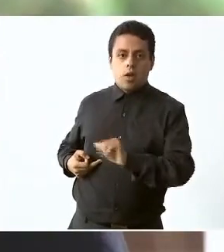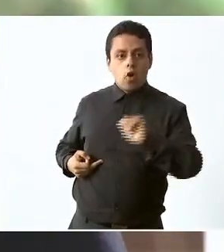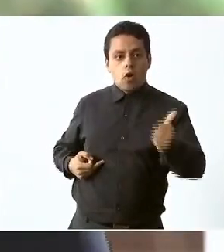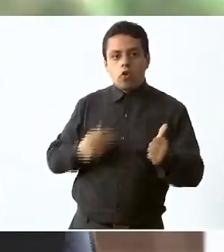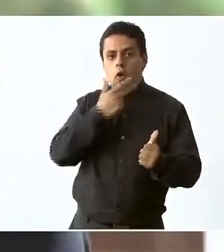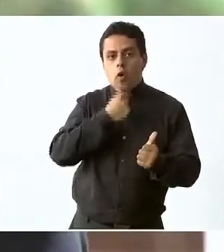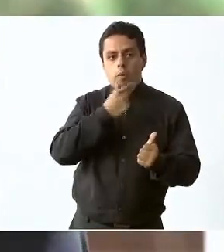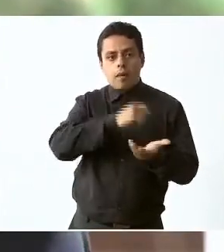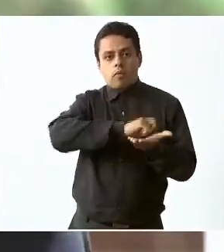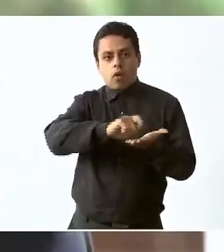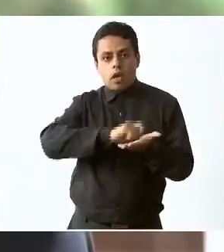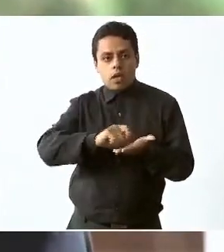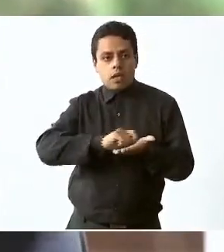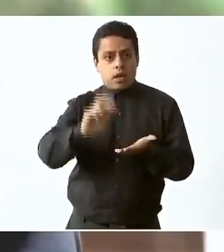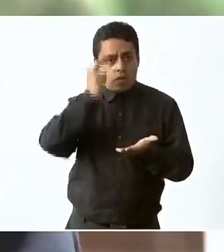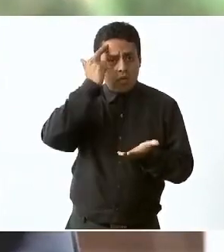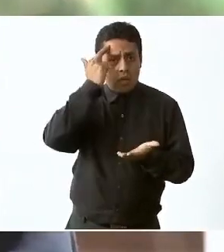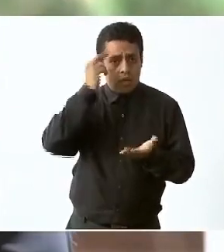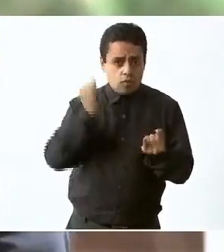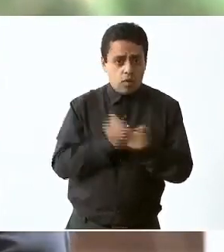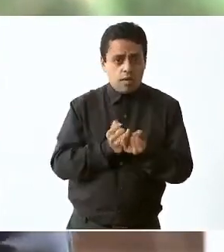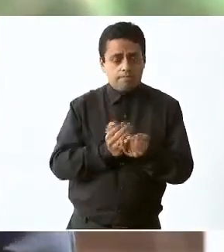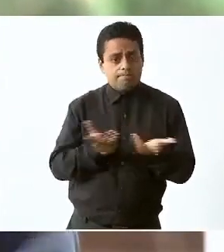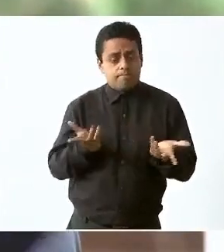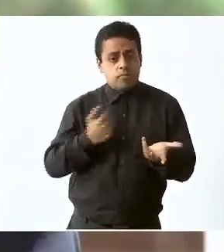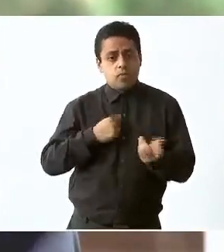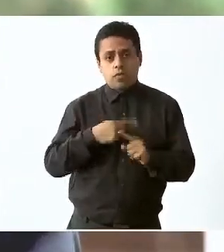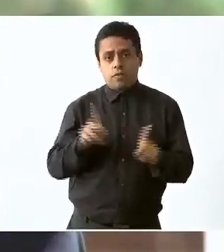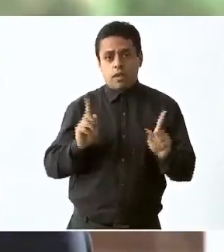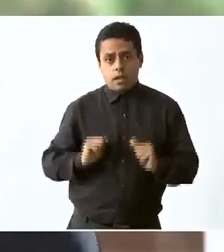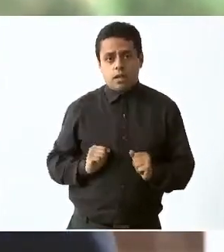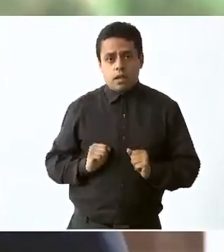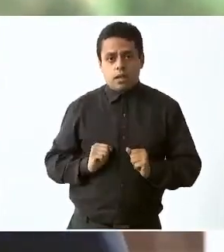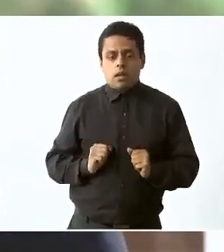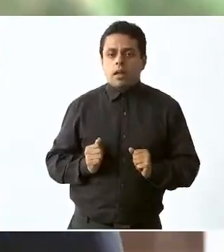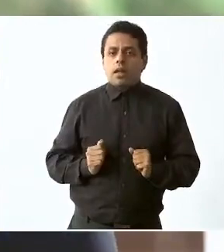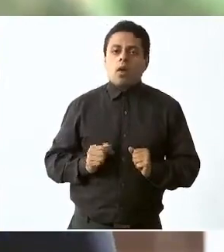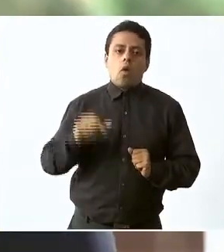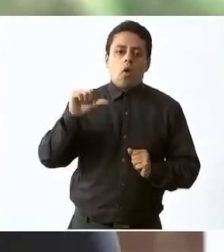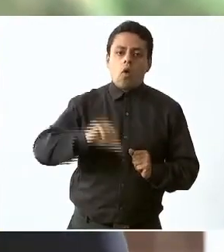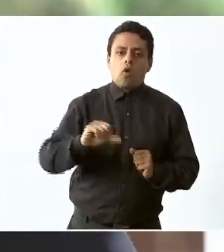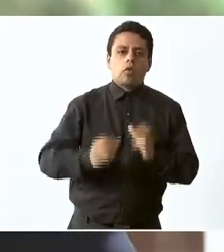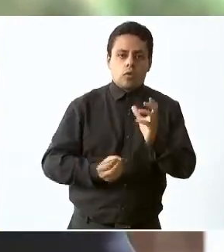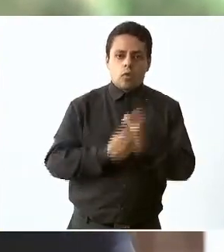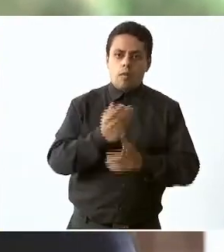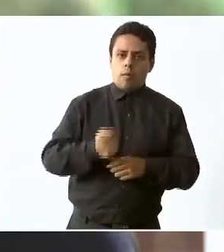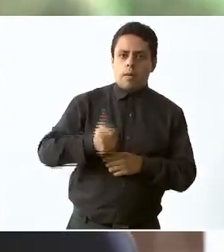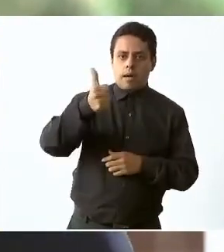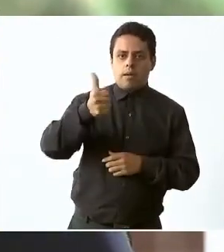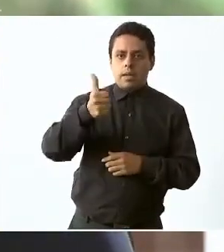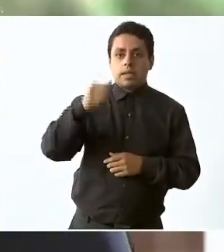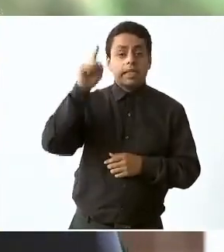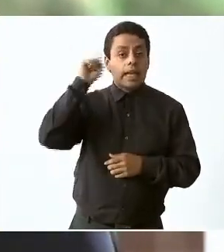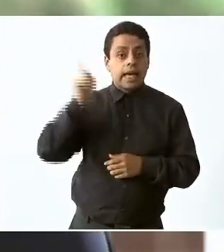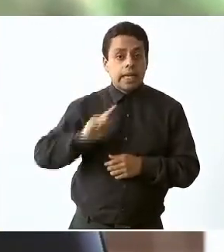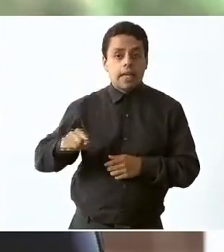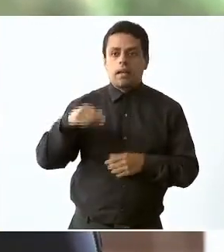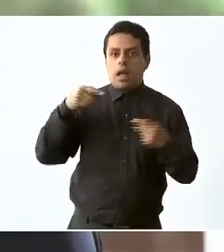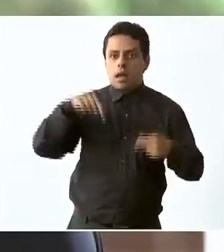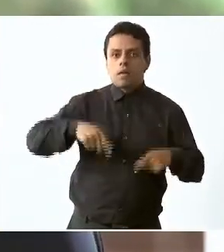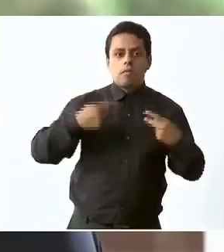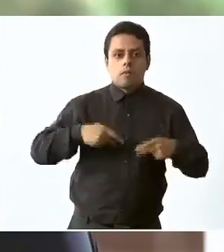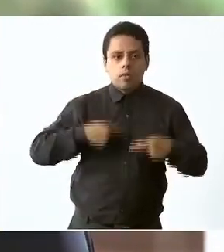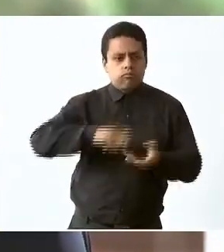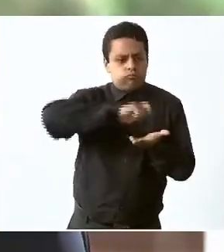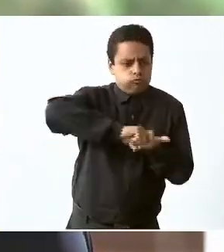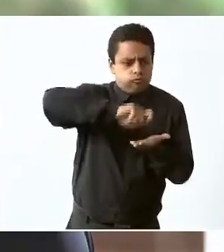Yo no. Hoy se construye esa historia para México. Zacatecas es tierra de artistas. México